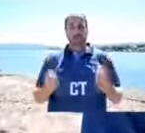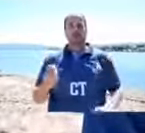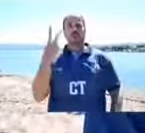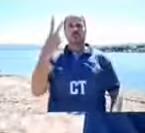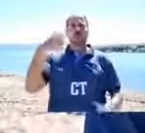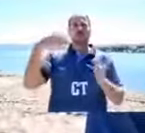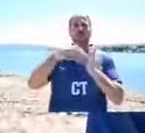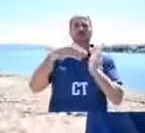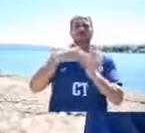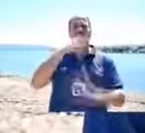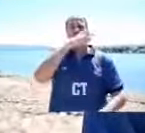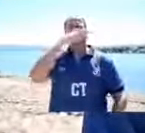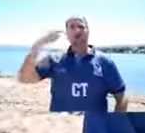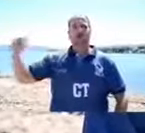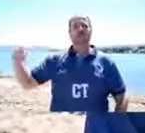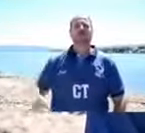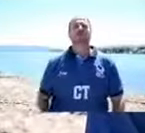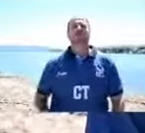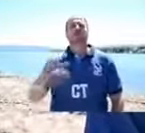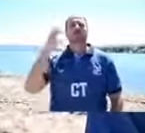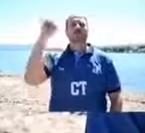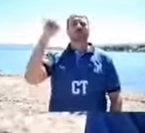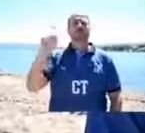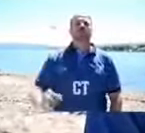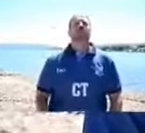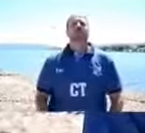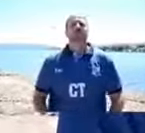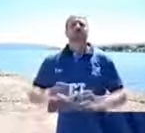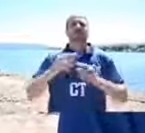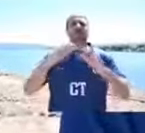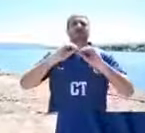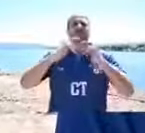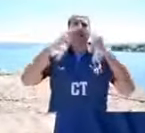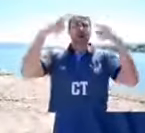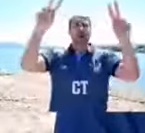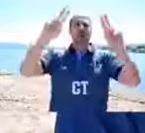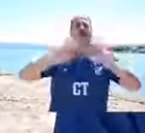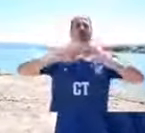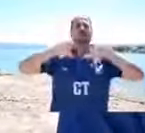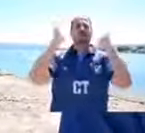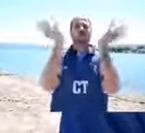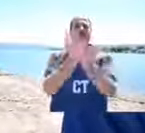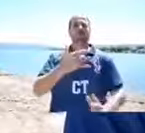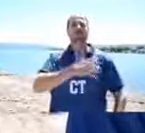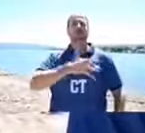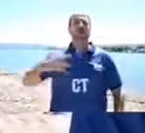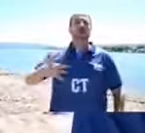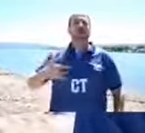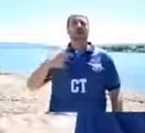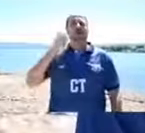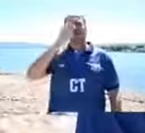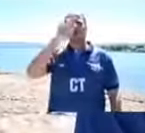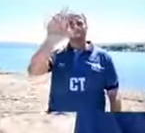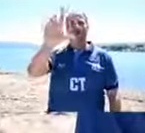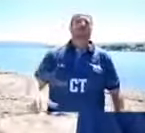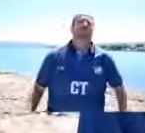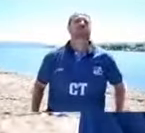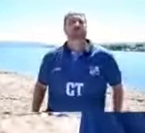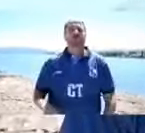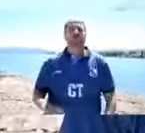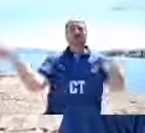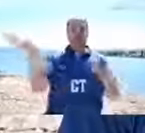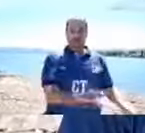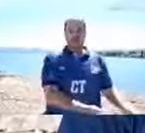Queremos viajar al Mundial de Polonia a representar a la Argentina. Necesitamos 2,5 millones de pesos para poder